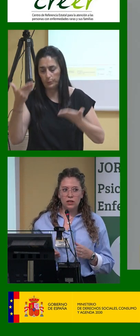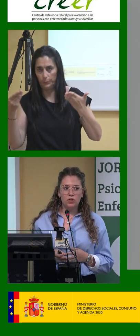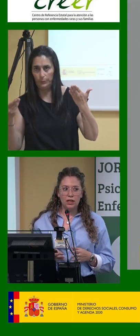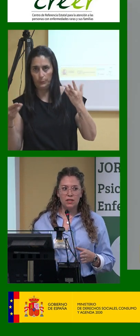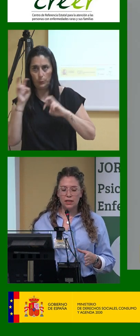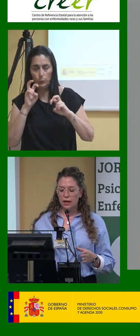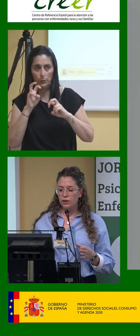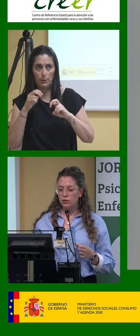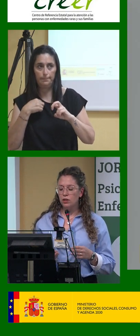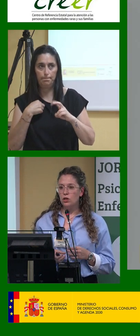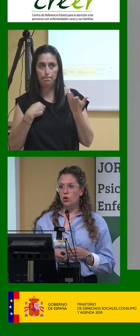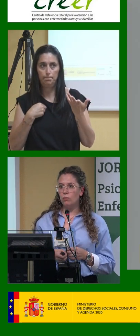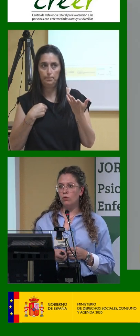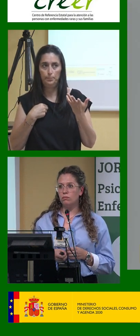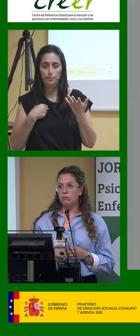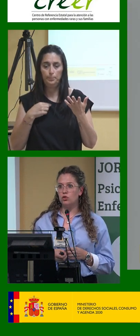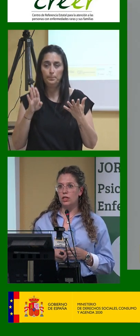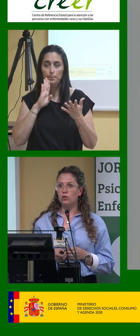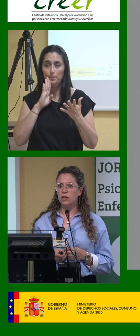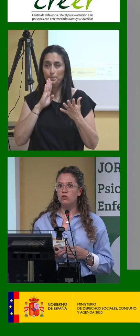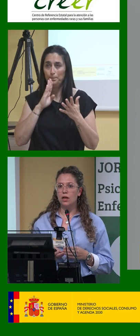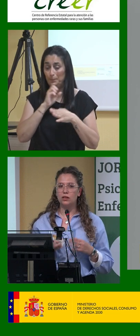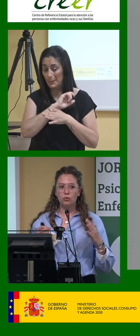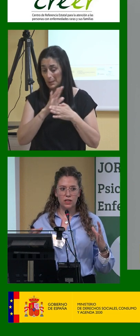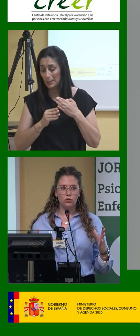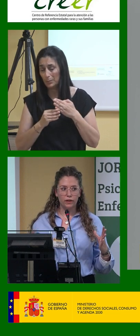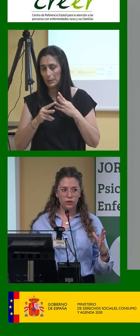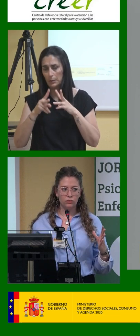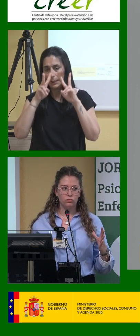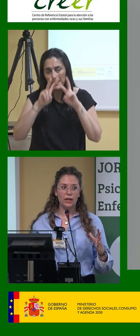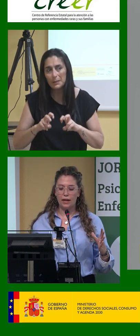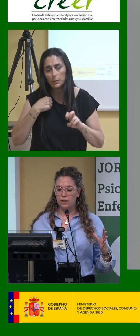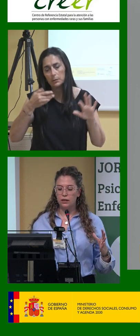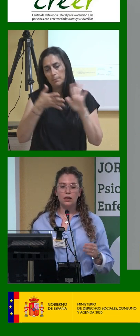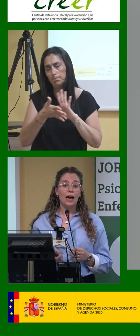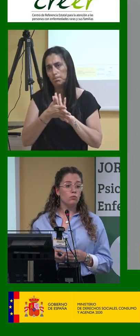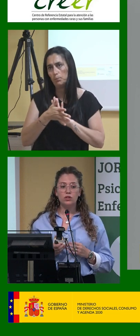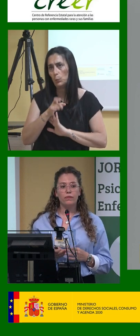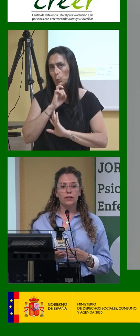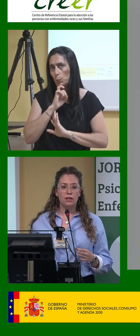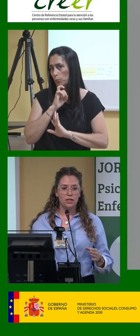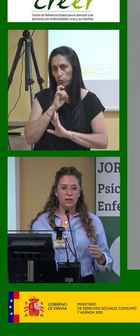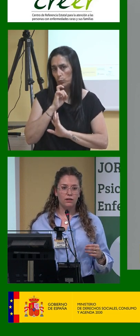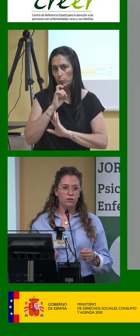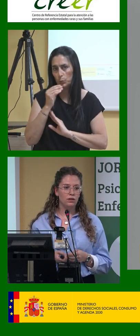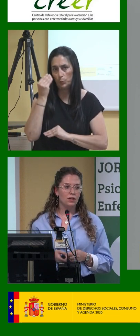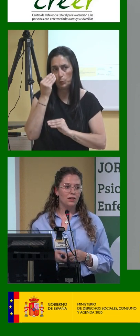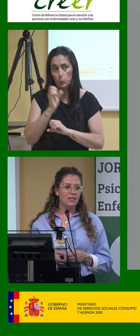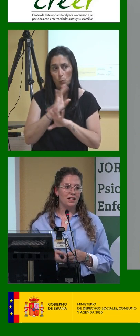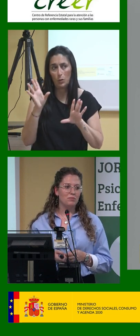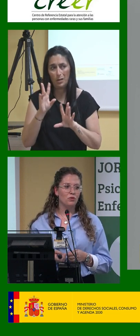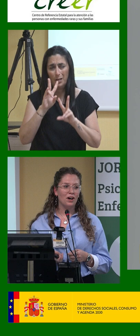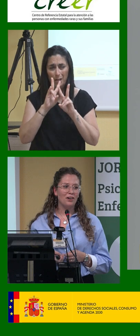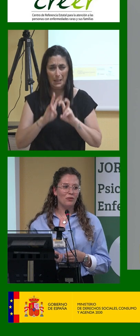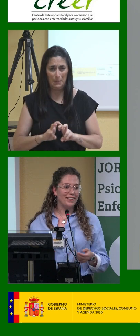Describimos así nuestra investigación como nos encontramos ante una situación muy clara. Hay mucha falta de investigación.